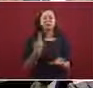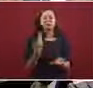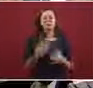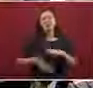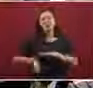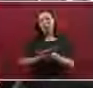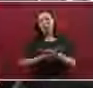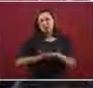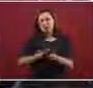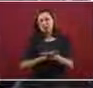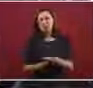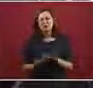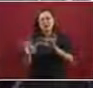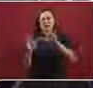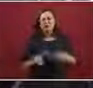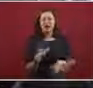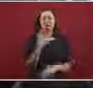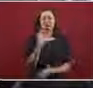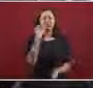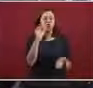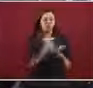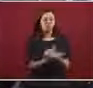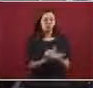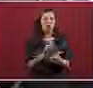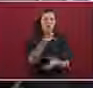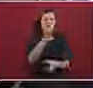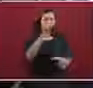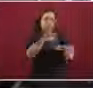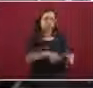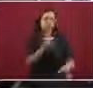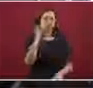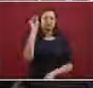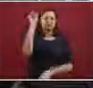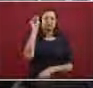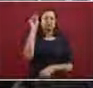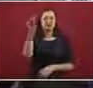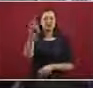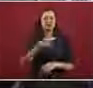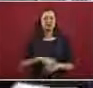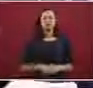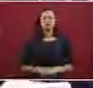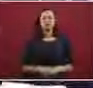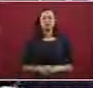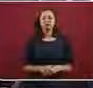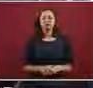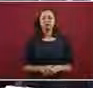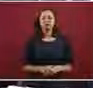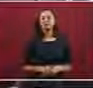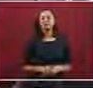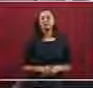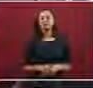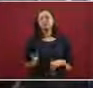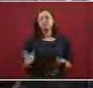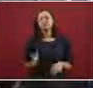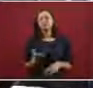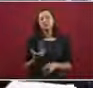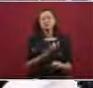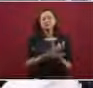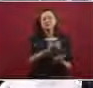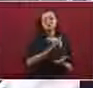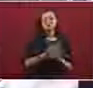5 mil de ellos afiliados a este líder sindical. El sueldo que predomina entre los trabajadores